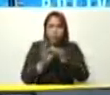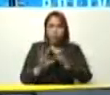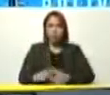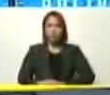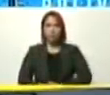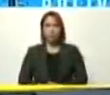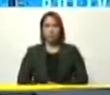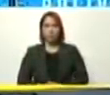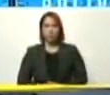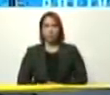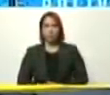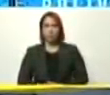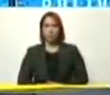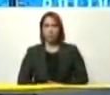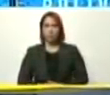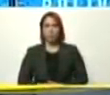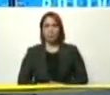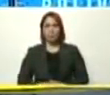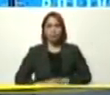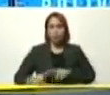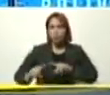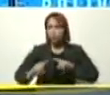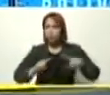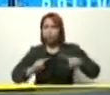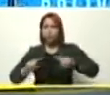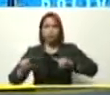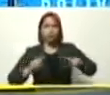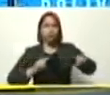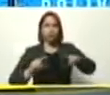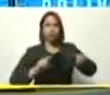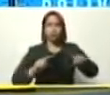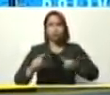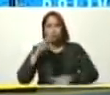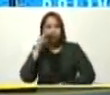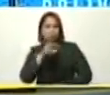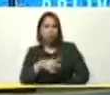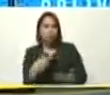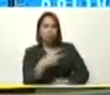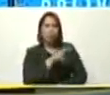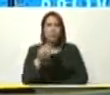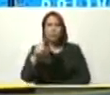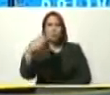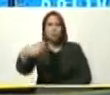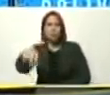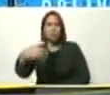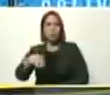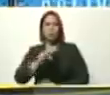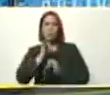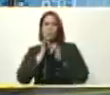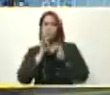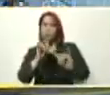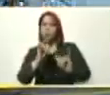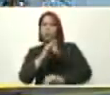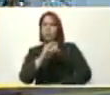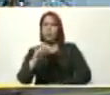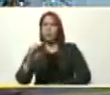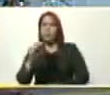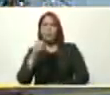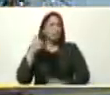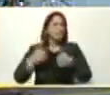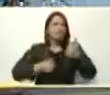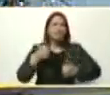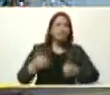ahí, ra, rum, ping, pum, pa. 21 de noviembre, reporte CNE, Pedro